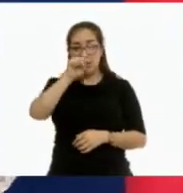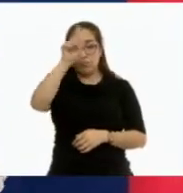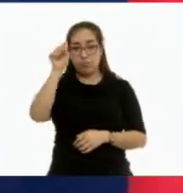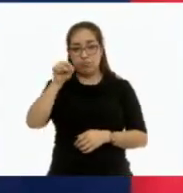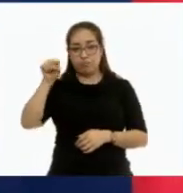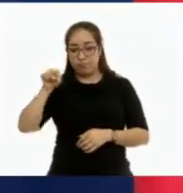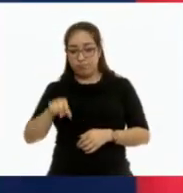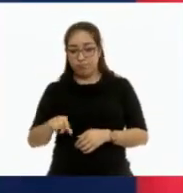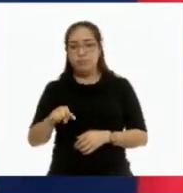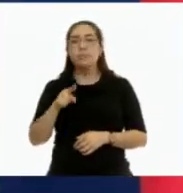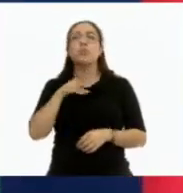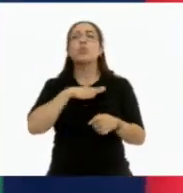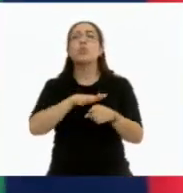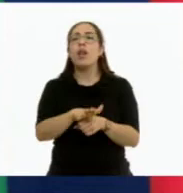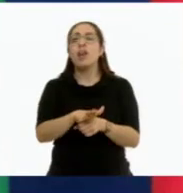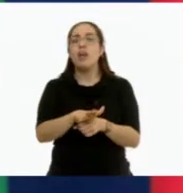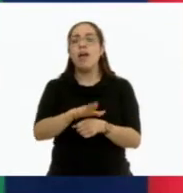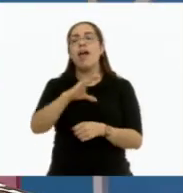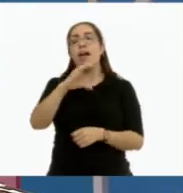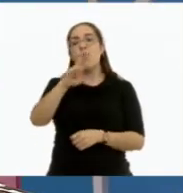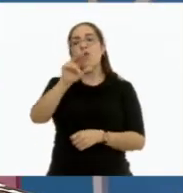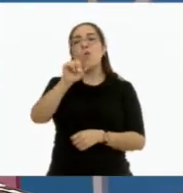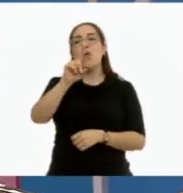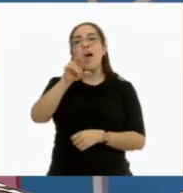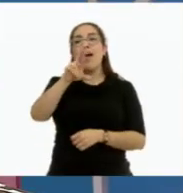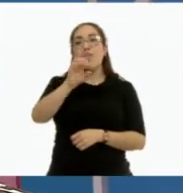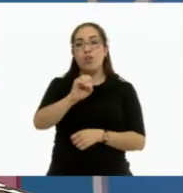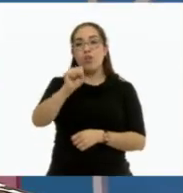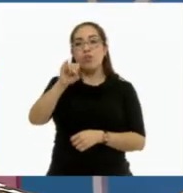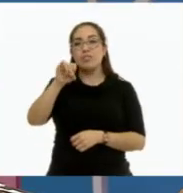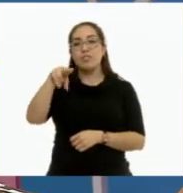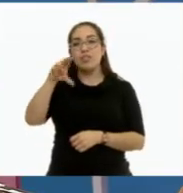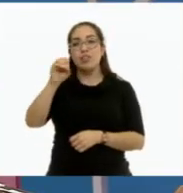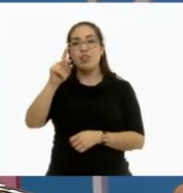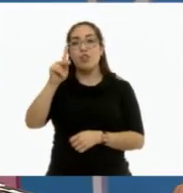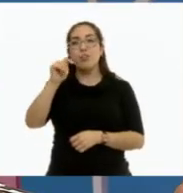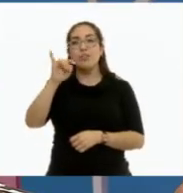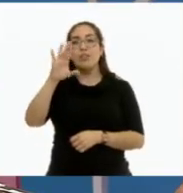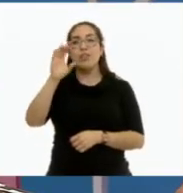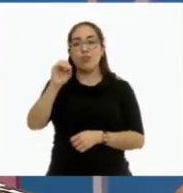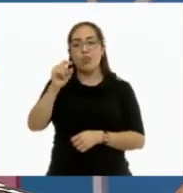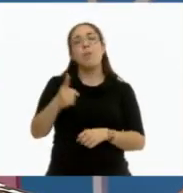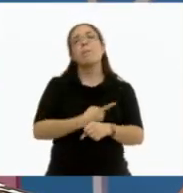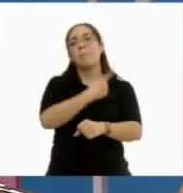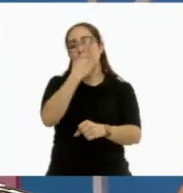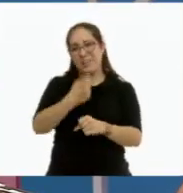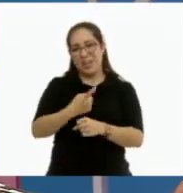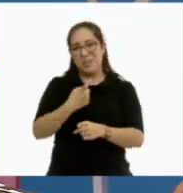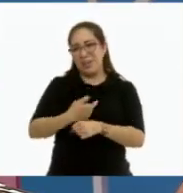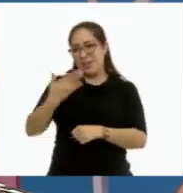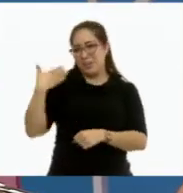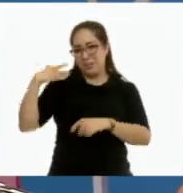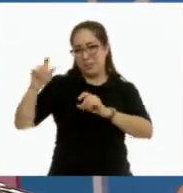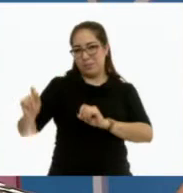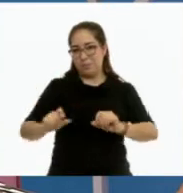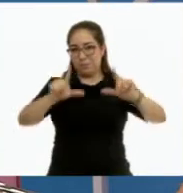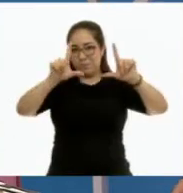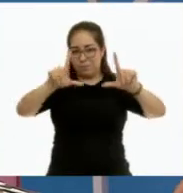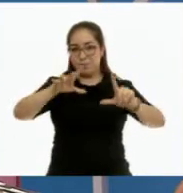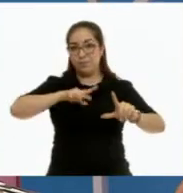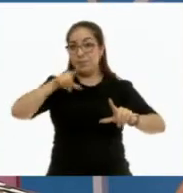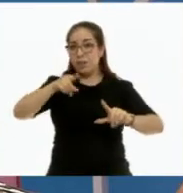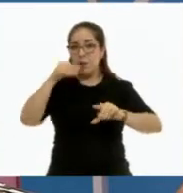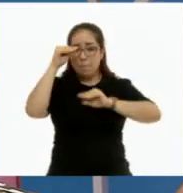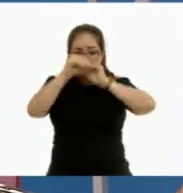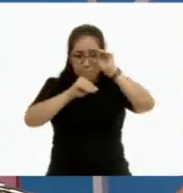¿Cuál es, María? Cuadro sinóptico. Así es. Y nosotros comentamos, fue el primero, que la información normalmente